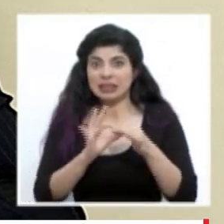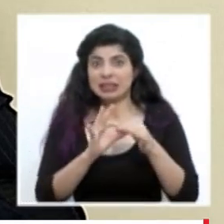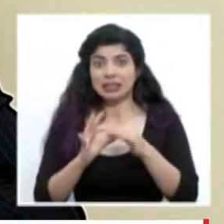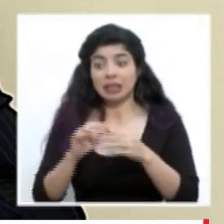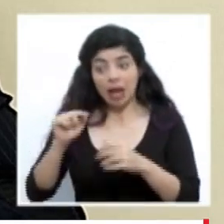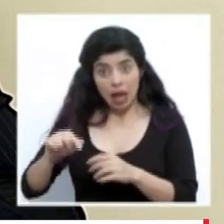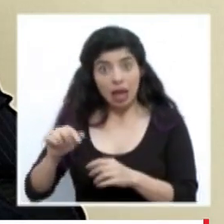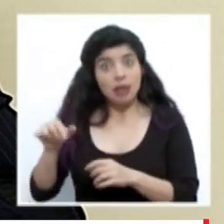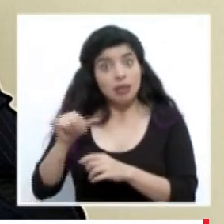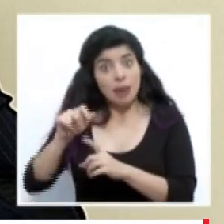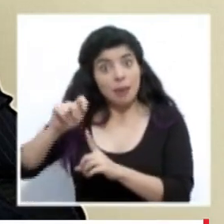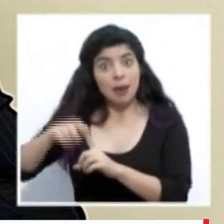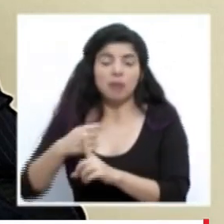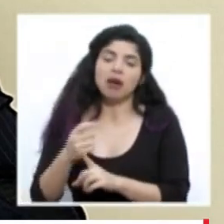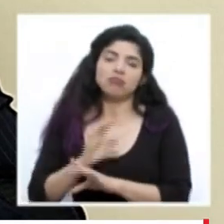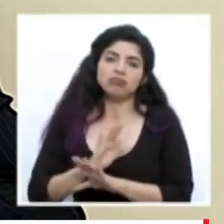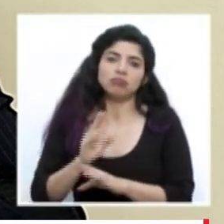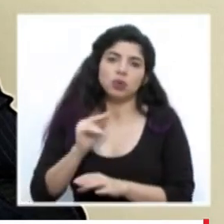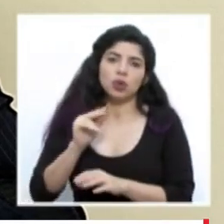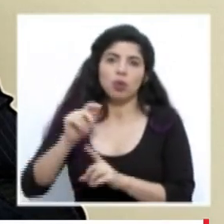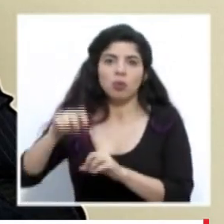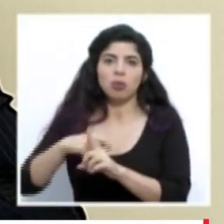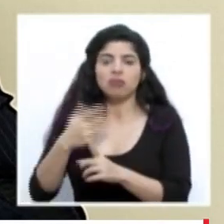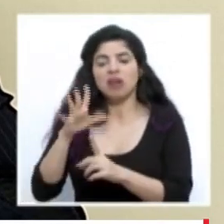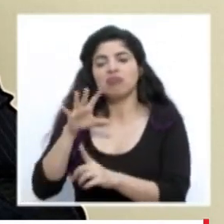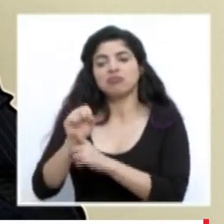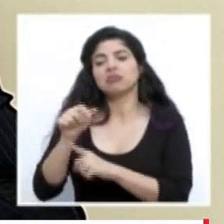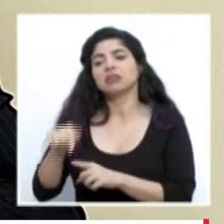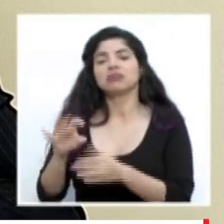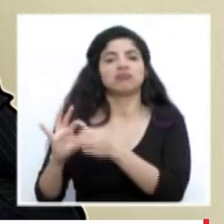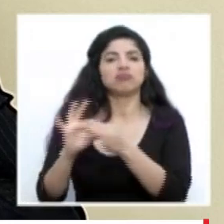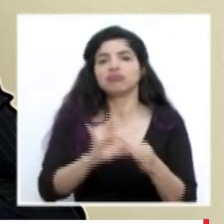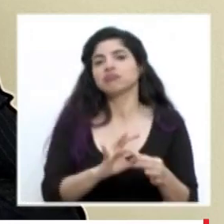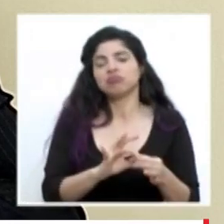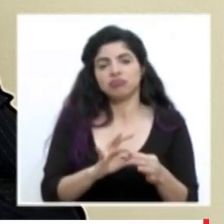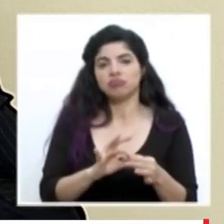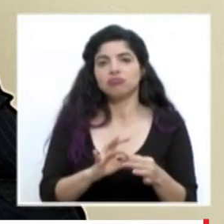se le va a estar realizando la prueba, ya se va a considerar como un caso,